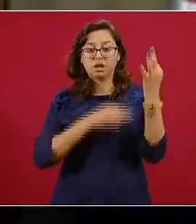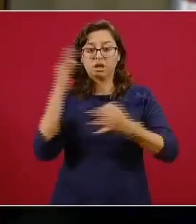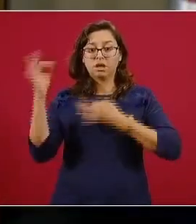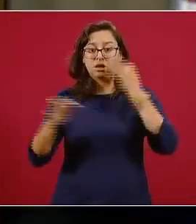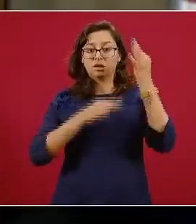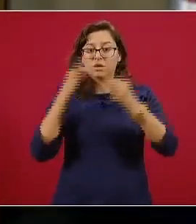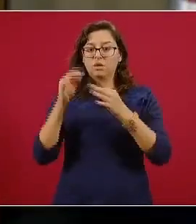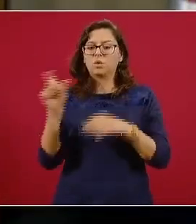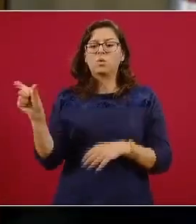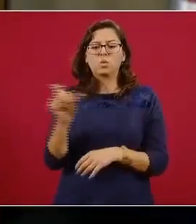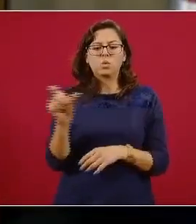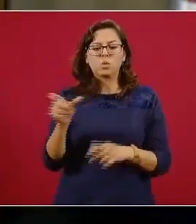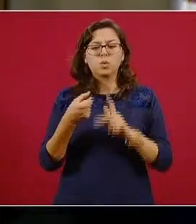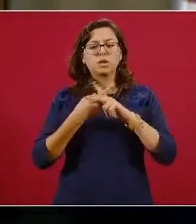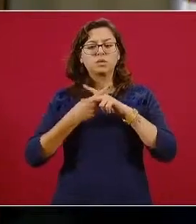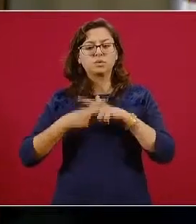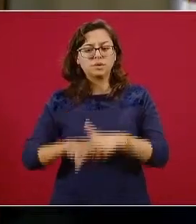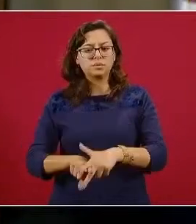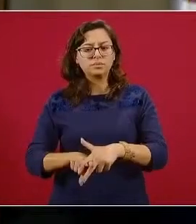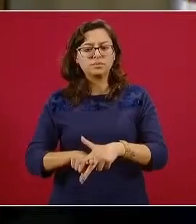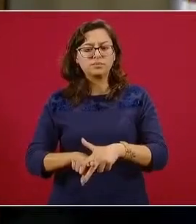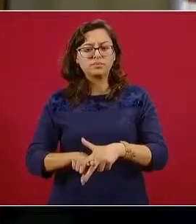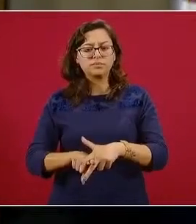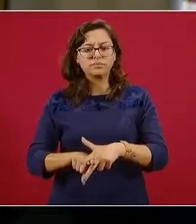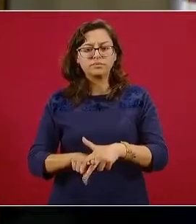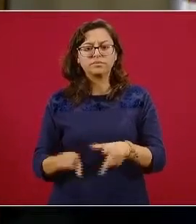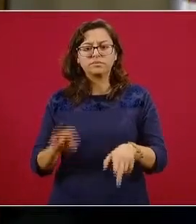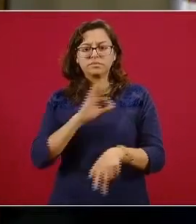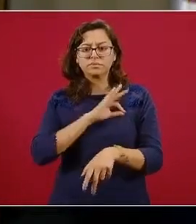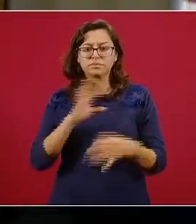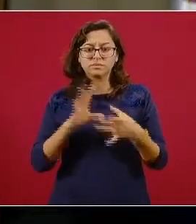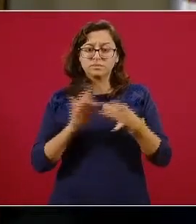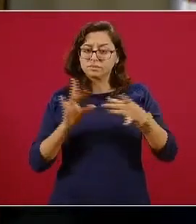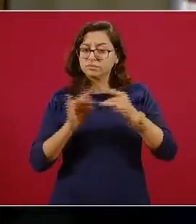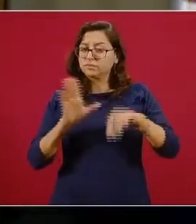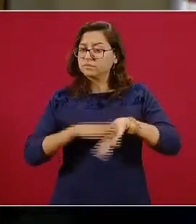cuándo empezarían, o si pueden hacer un poco más de precisión